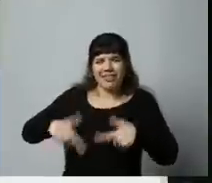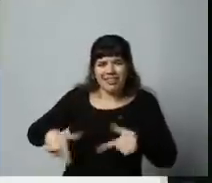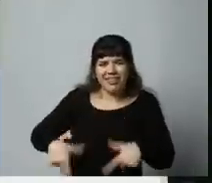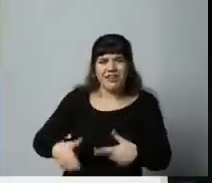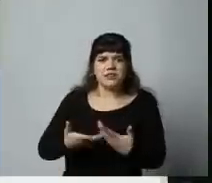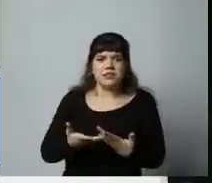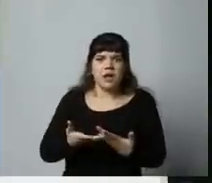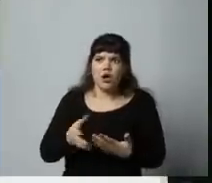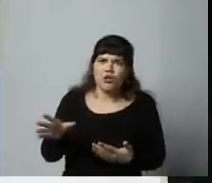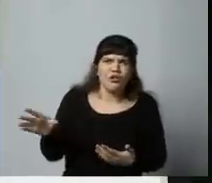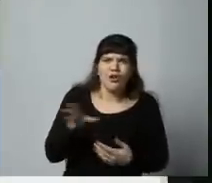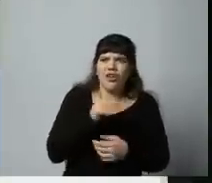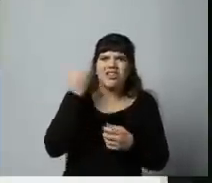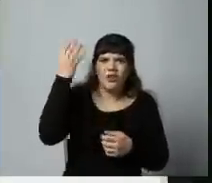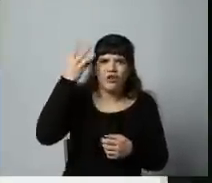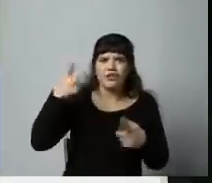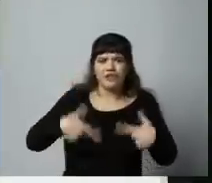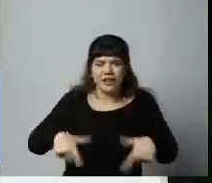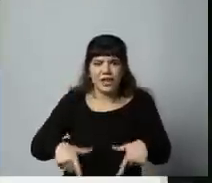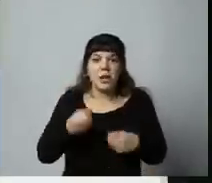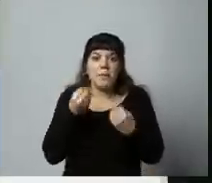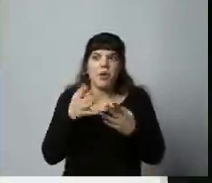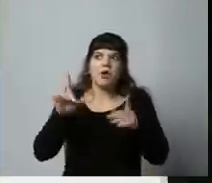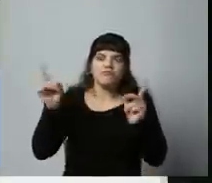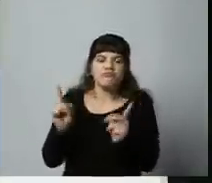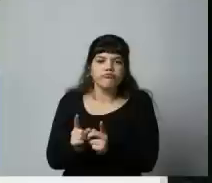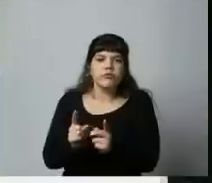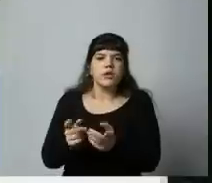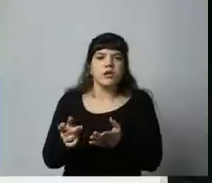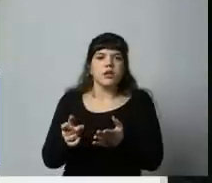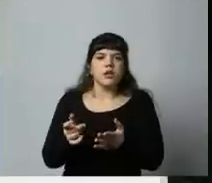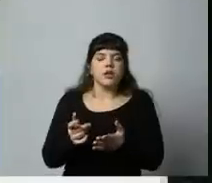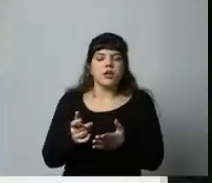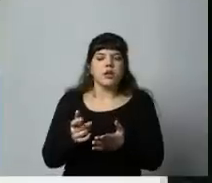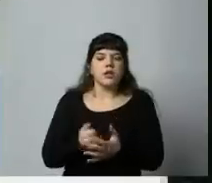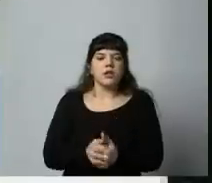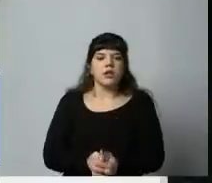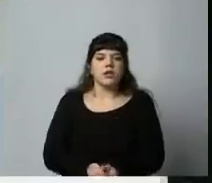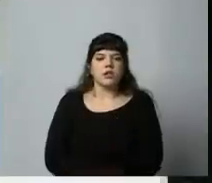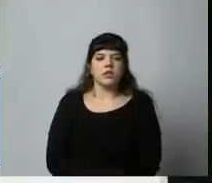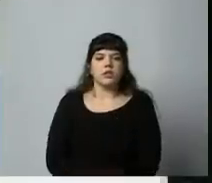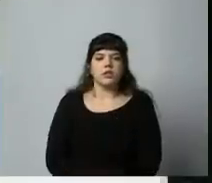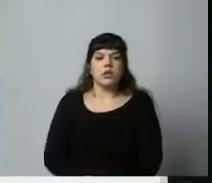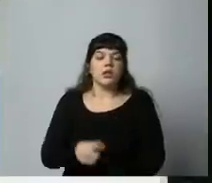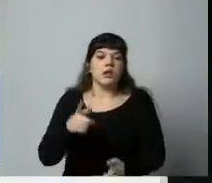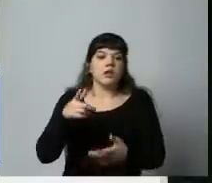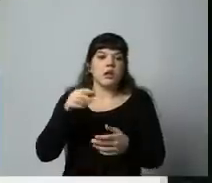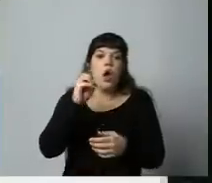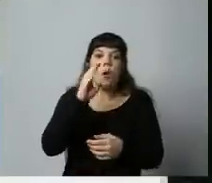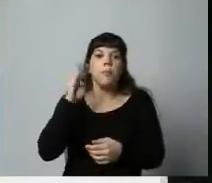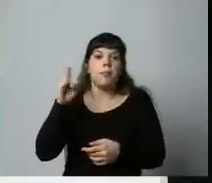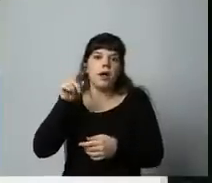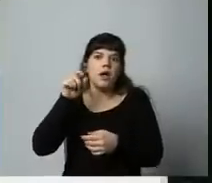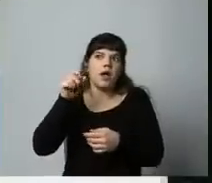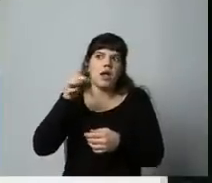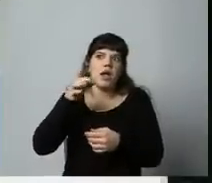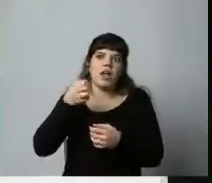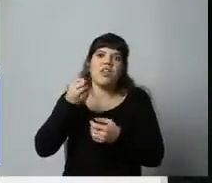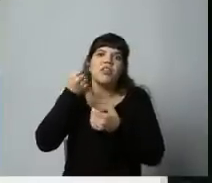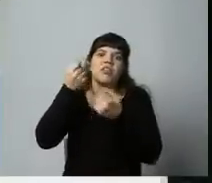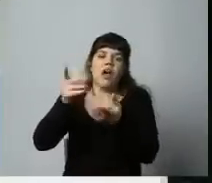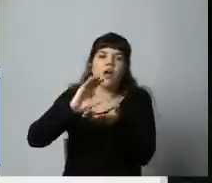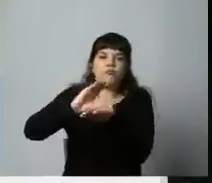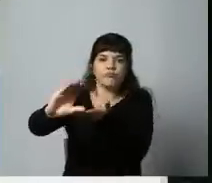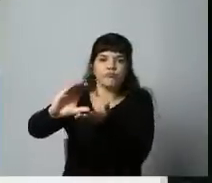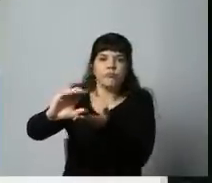con todo con el congreso de intendentes porque van a reducir la lo que la opp destina a ayudar